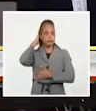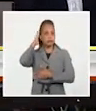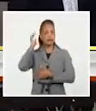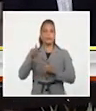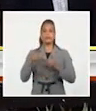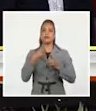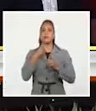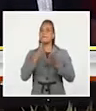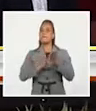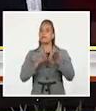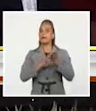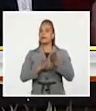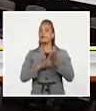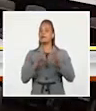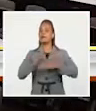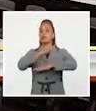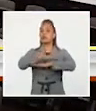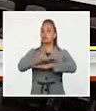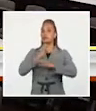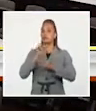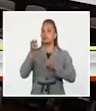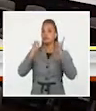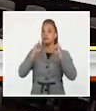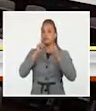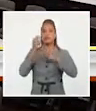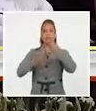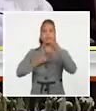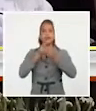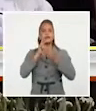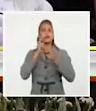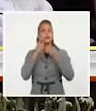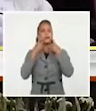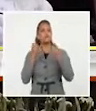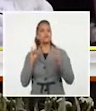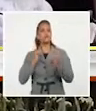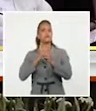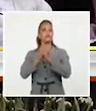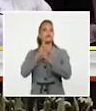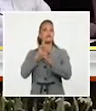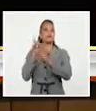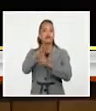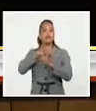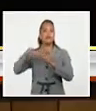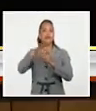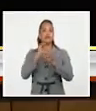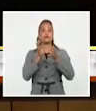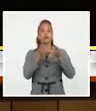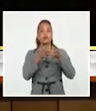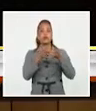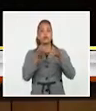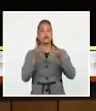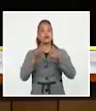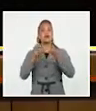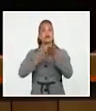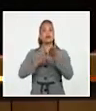de todo lo realizado en este último año, en un año difícil, no solamente para Cuba, sino para todo el mundo por el